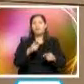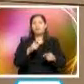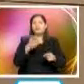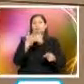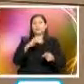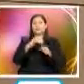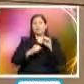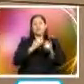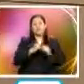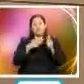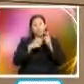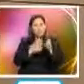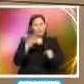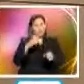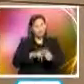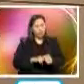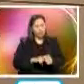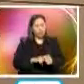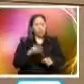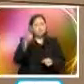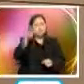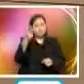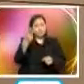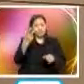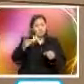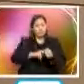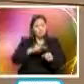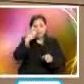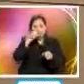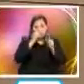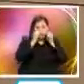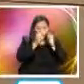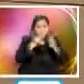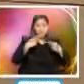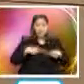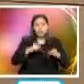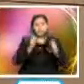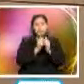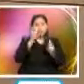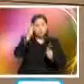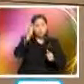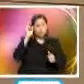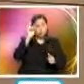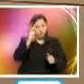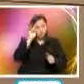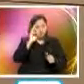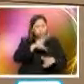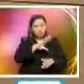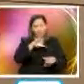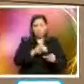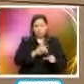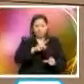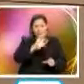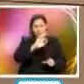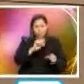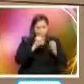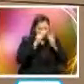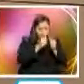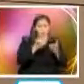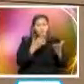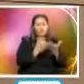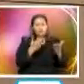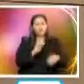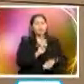la clínica. La clínica en un inicio pues fue para atención de personas con síndrome de Down de forma integral. Actualmente pues ya se lleva